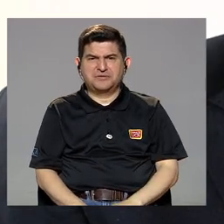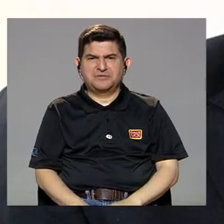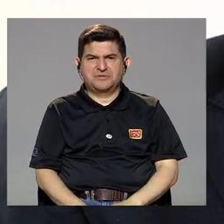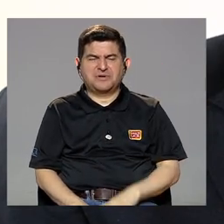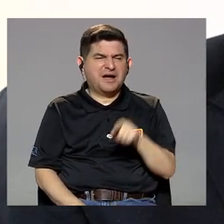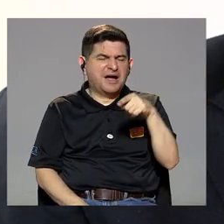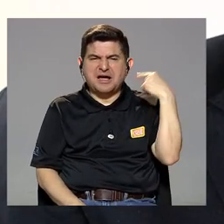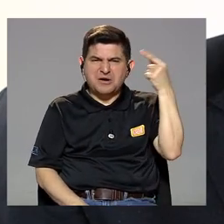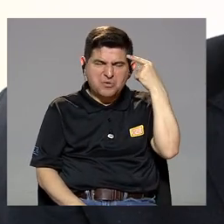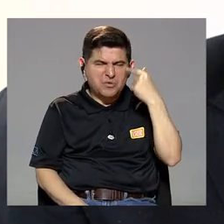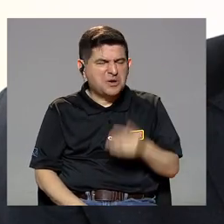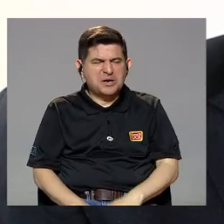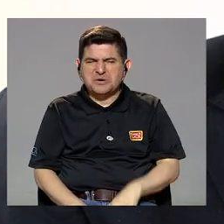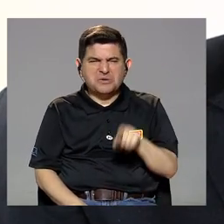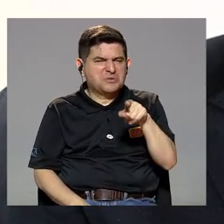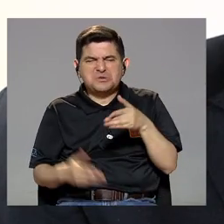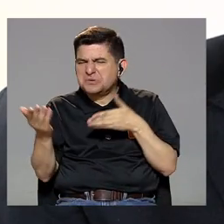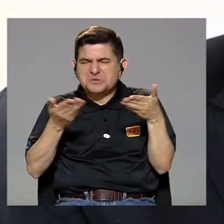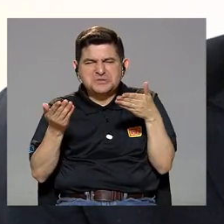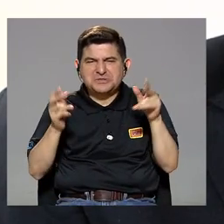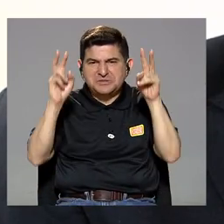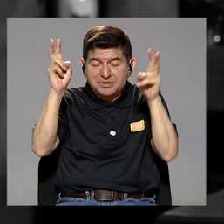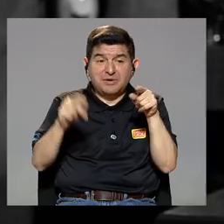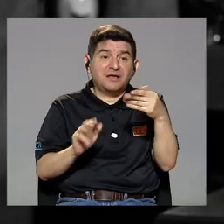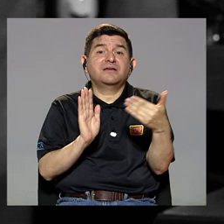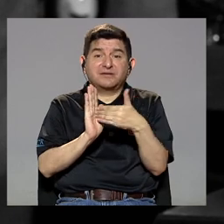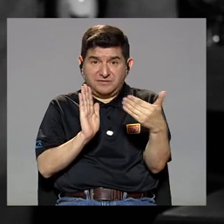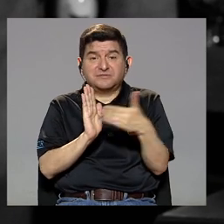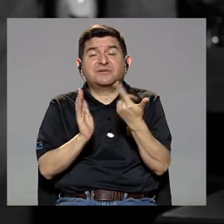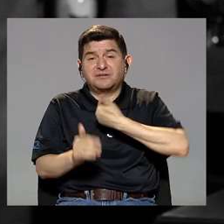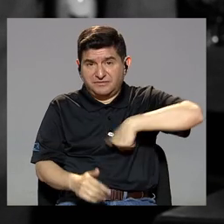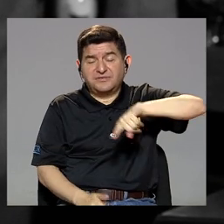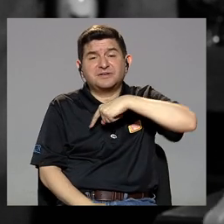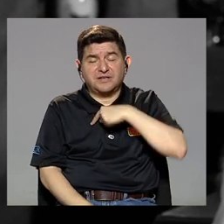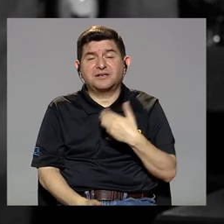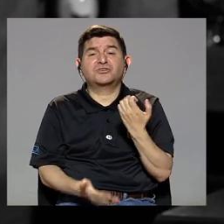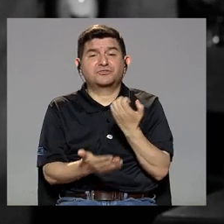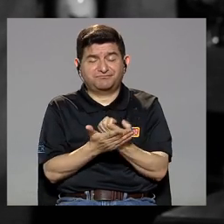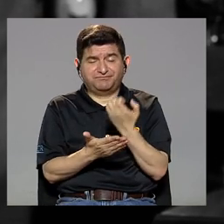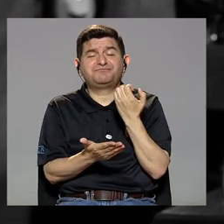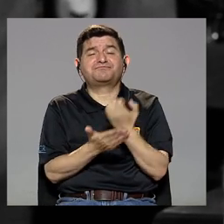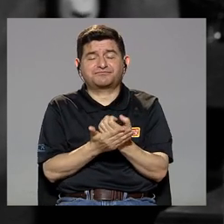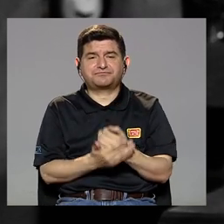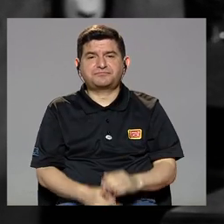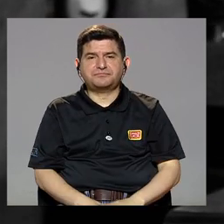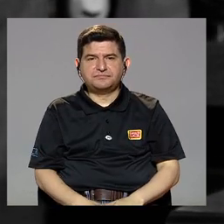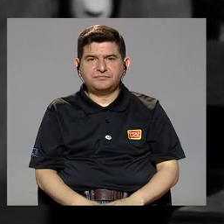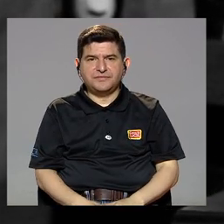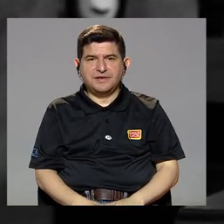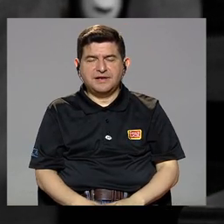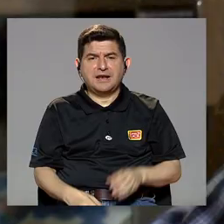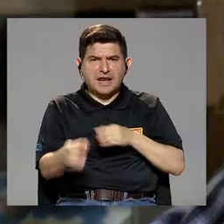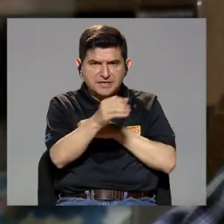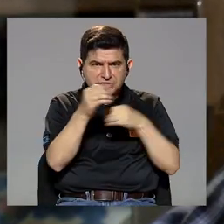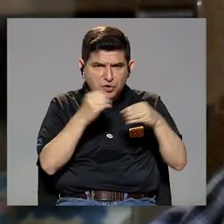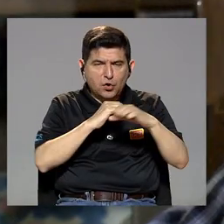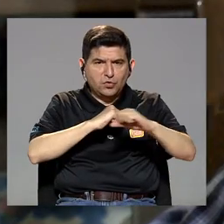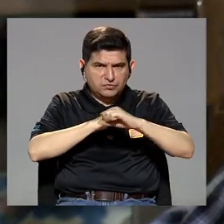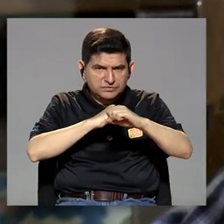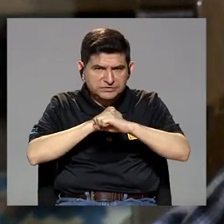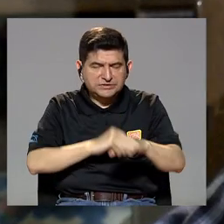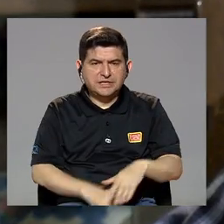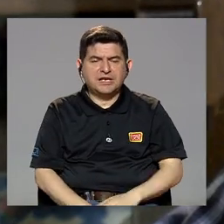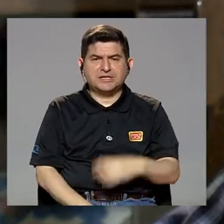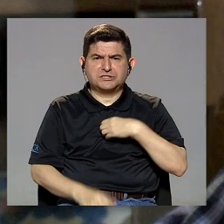vale la pena todo eso y eso nos afecta van a ser económicamente las agencias y los y los